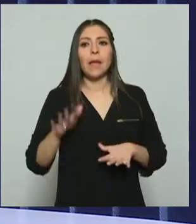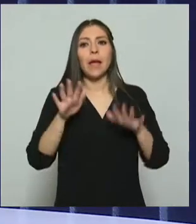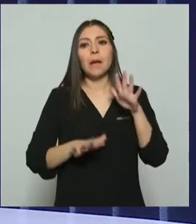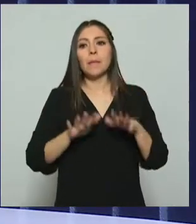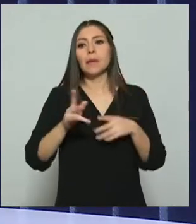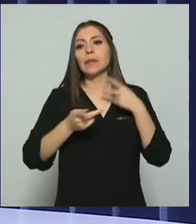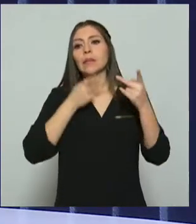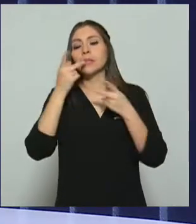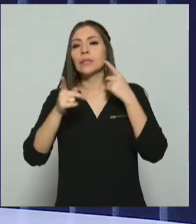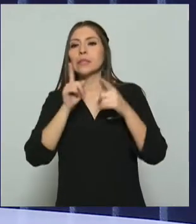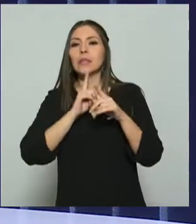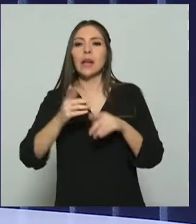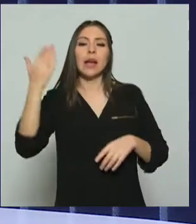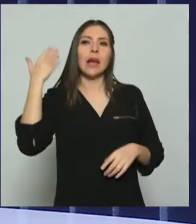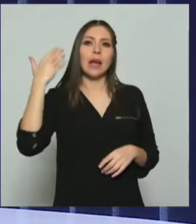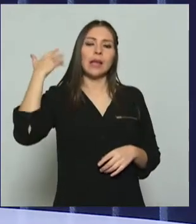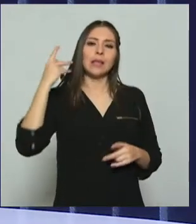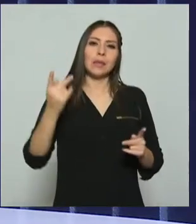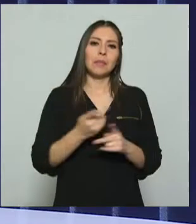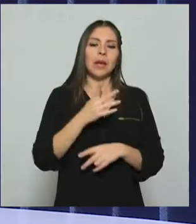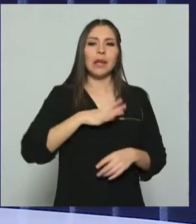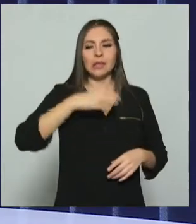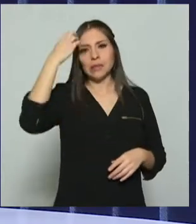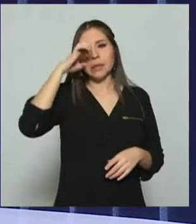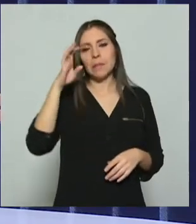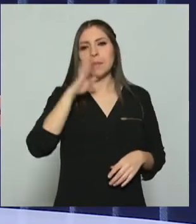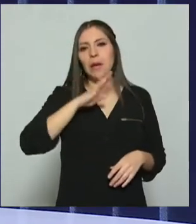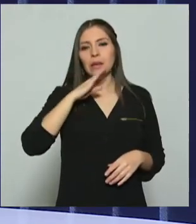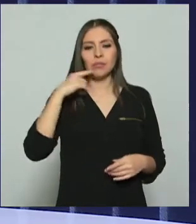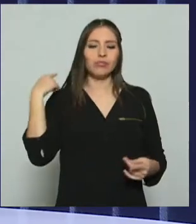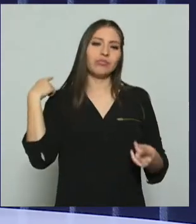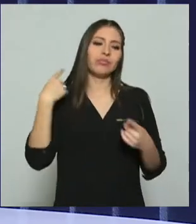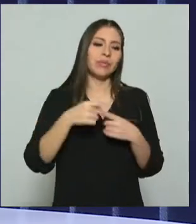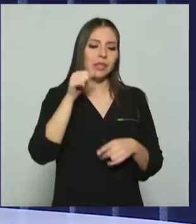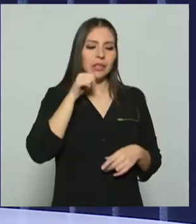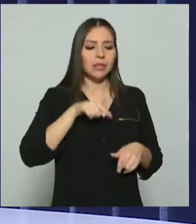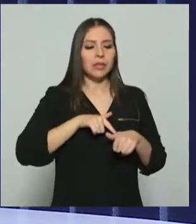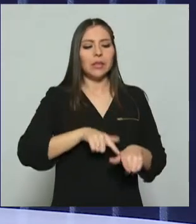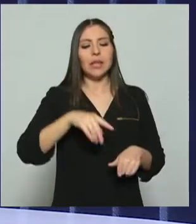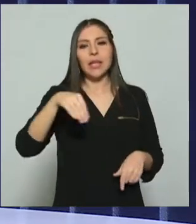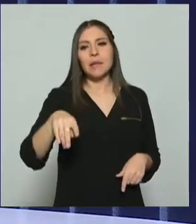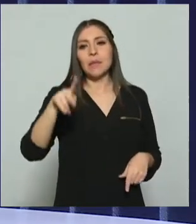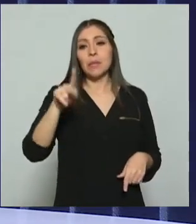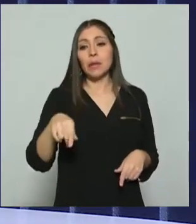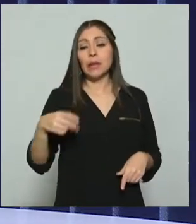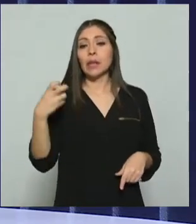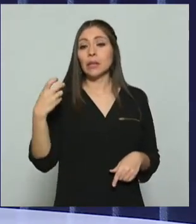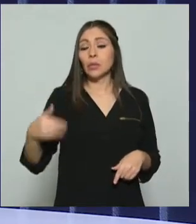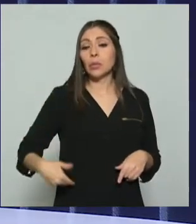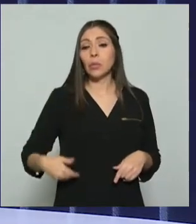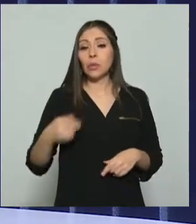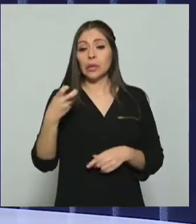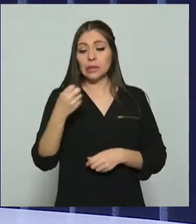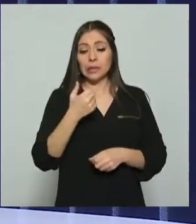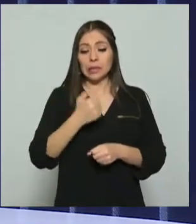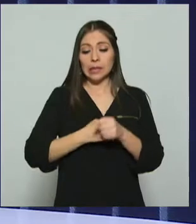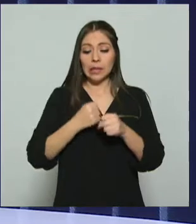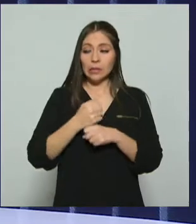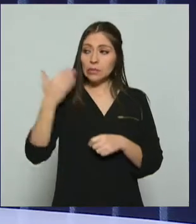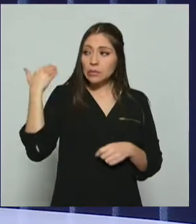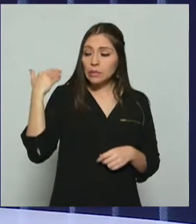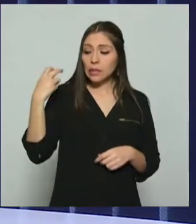Ya hemos tenido malas experiencias con los ministerios públicos a lo largo de todo el tiempo. No es de este sexenio ni del anterior, es de toda la